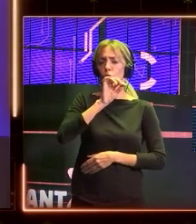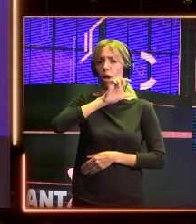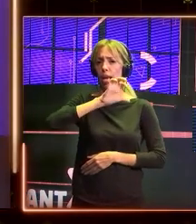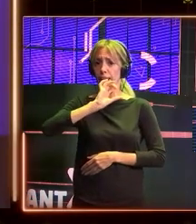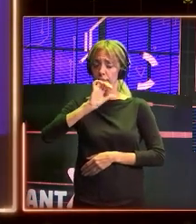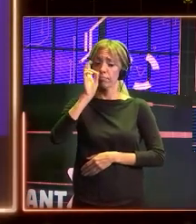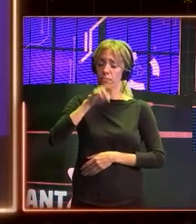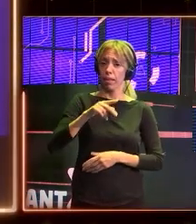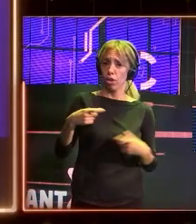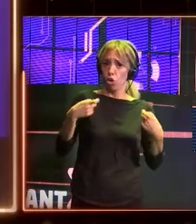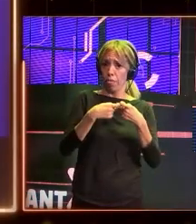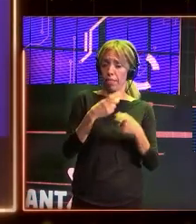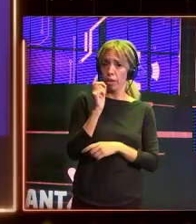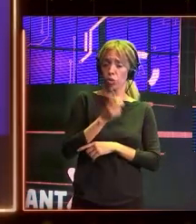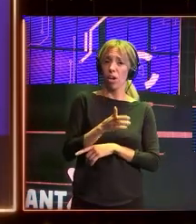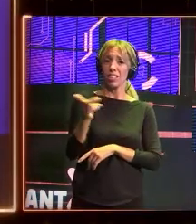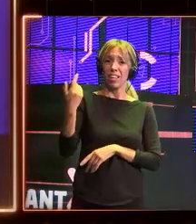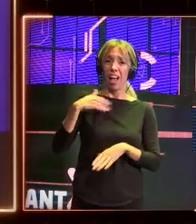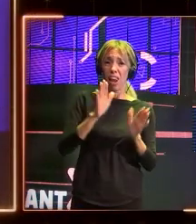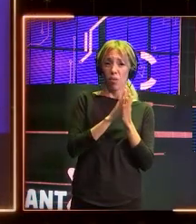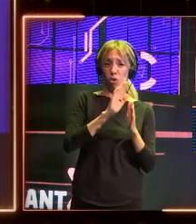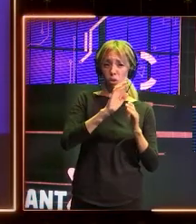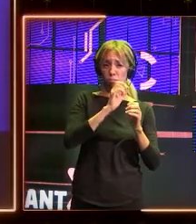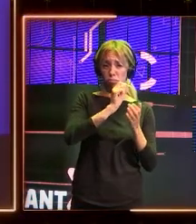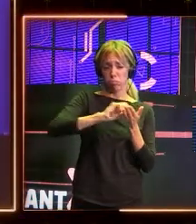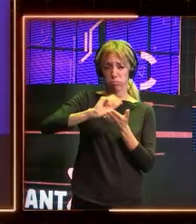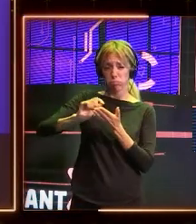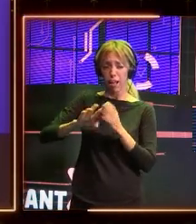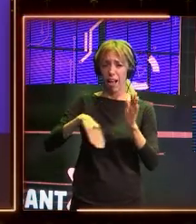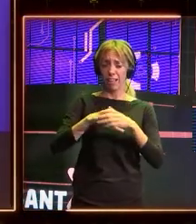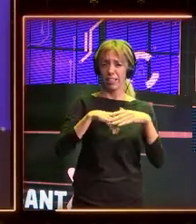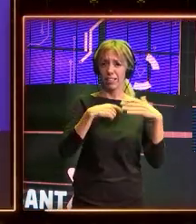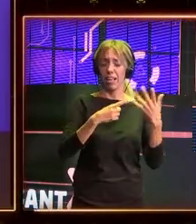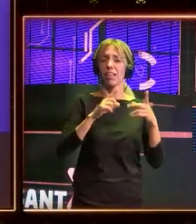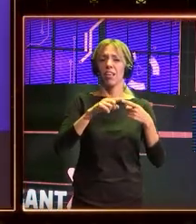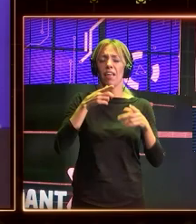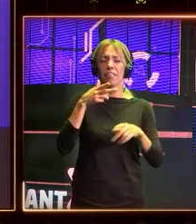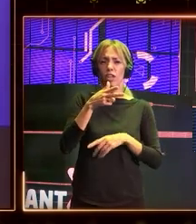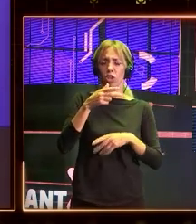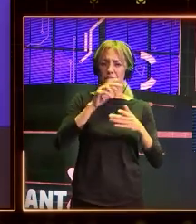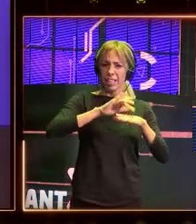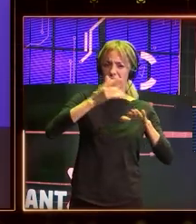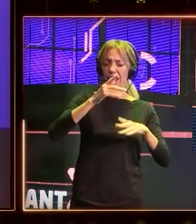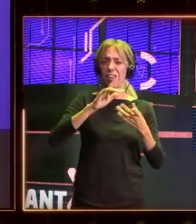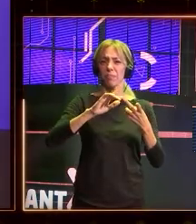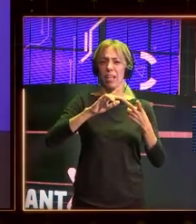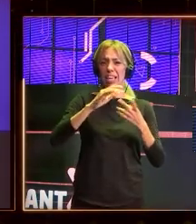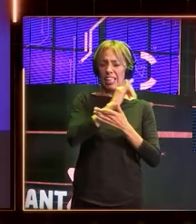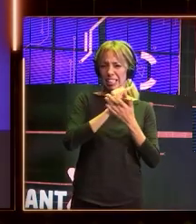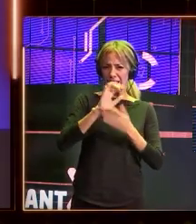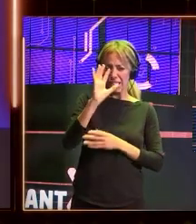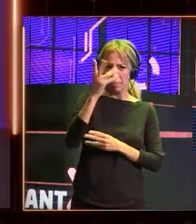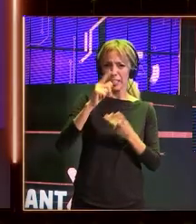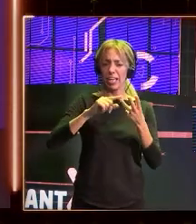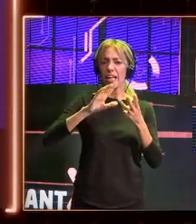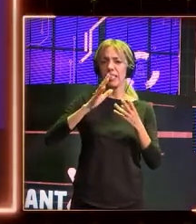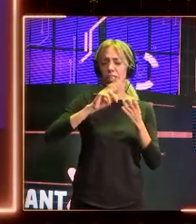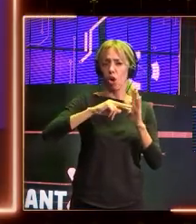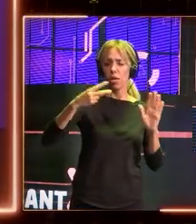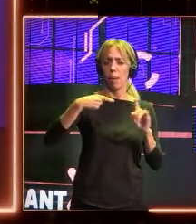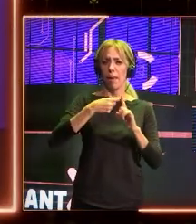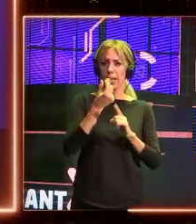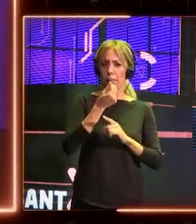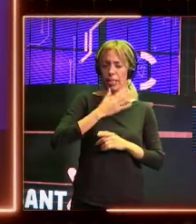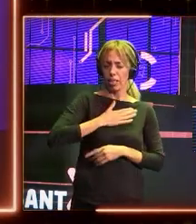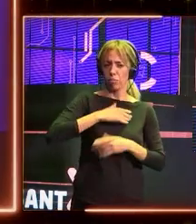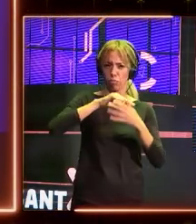y ha escrito hasta 6 libros sobre derechos digitales, ciberseguridad, privacidad, crisis climática, tecnología y